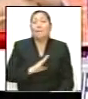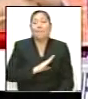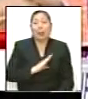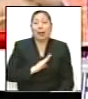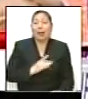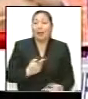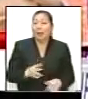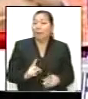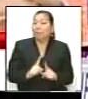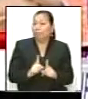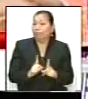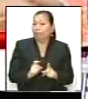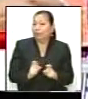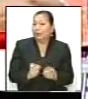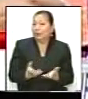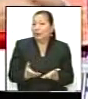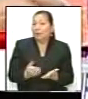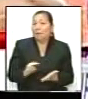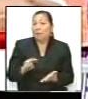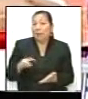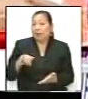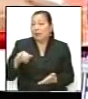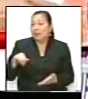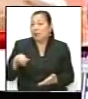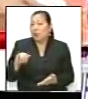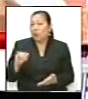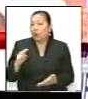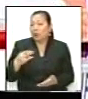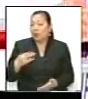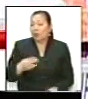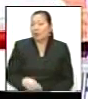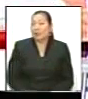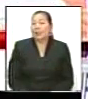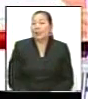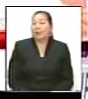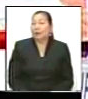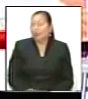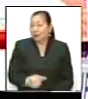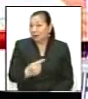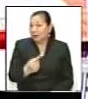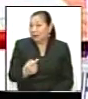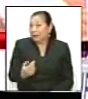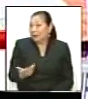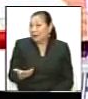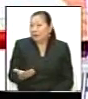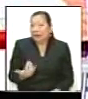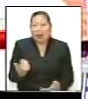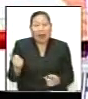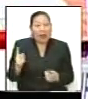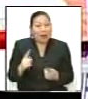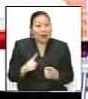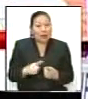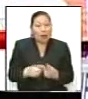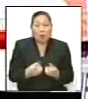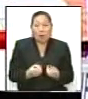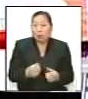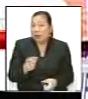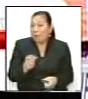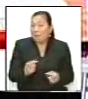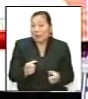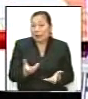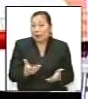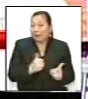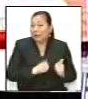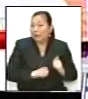embargo, ya tiene cuestionamientos en Majes Iguas 2. Es increíble, señora Presidenta, que hasta los muchos ciudadanos que